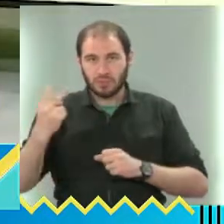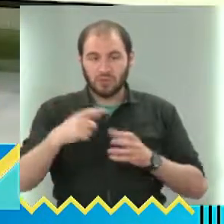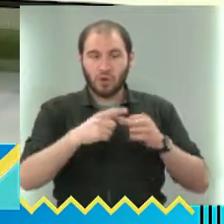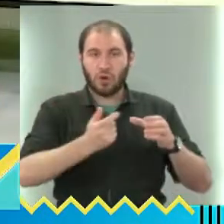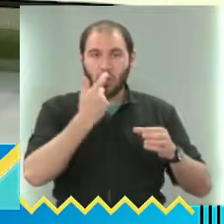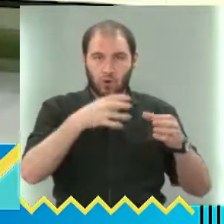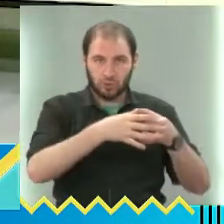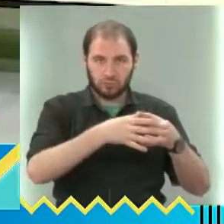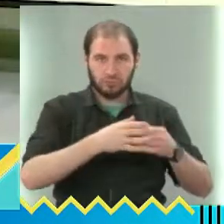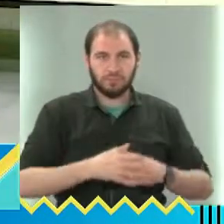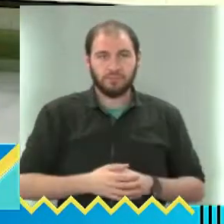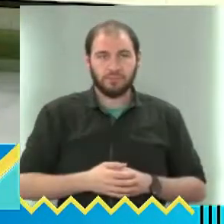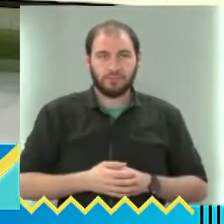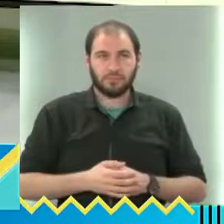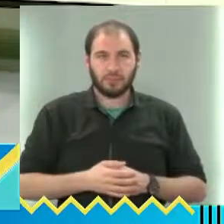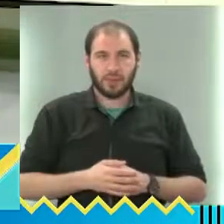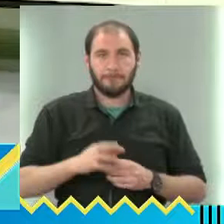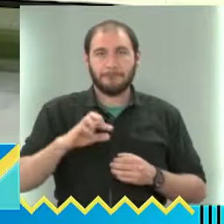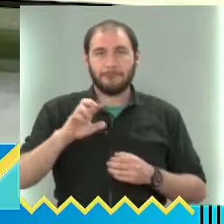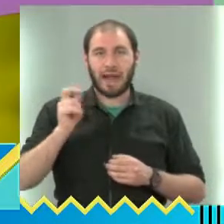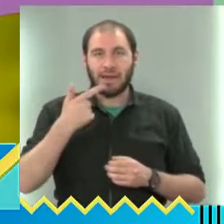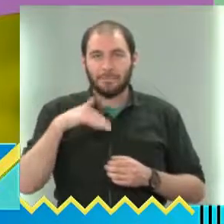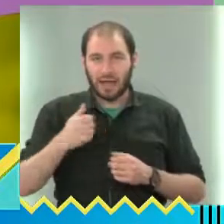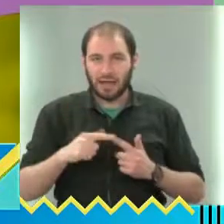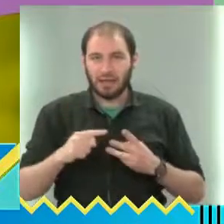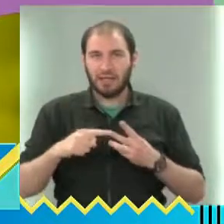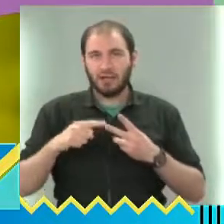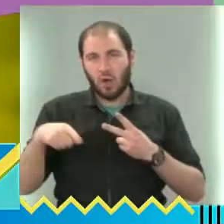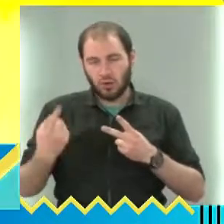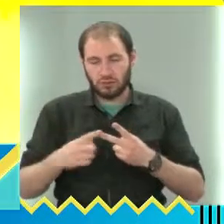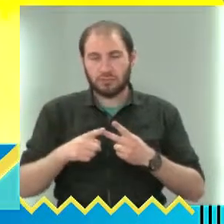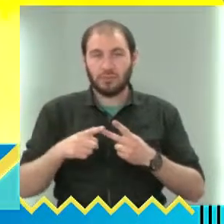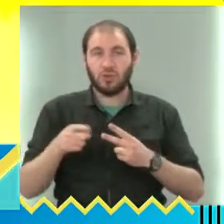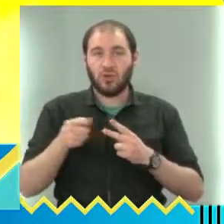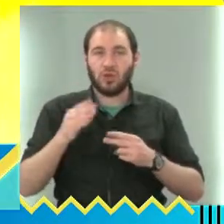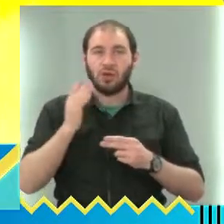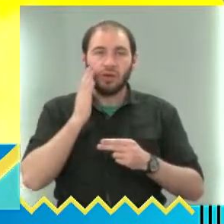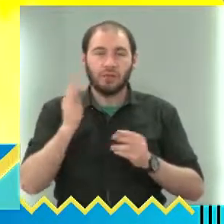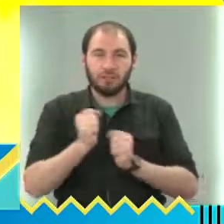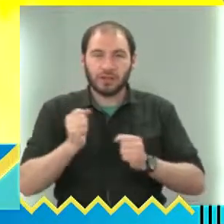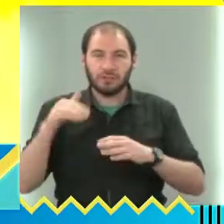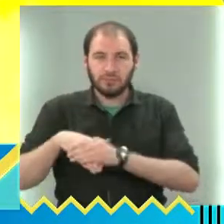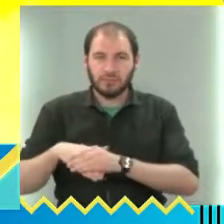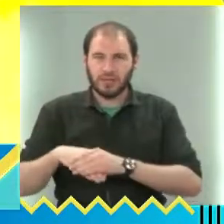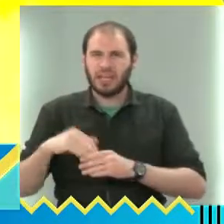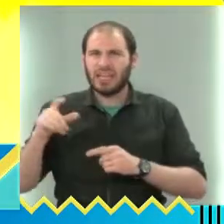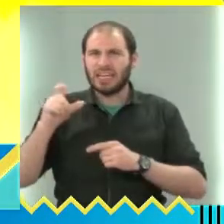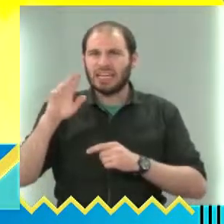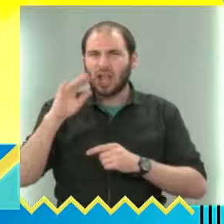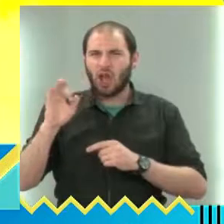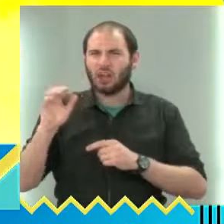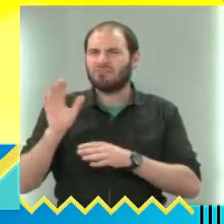rojos. El plasma y los crioprecipitados los congelamos y se pueden... ¿Qué son los